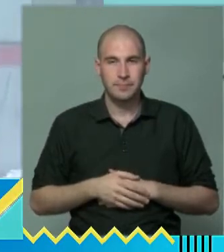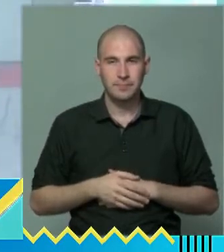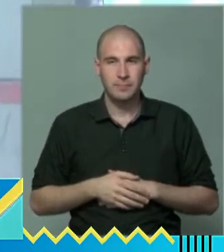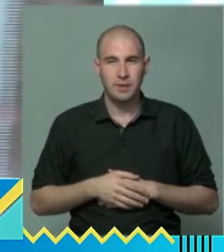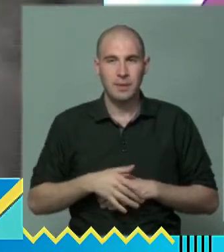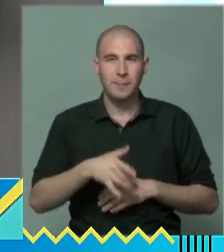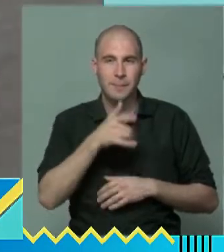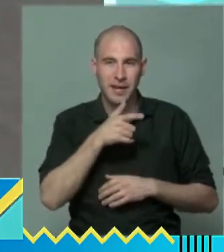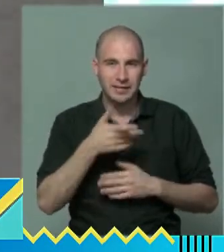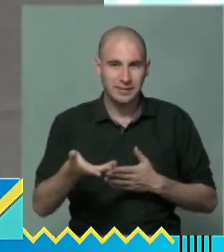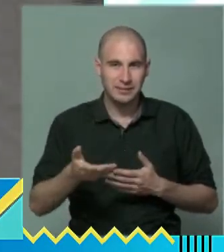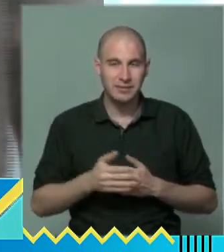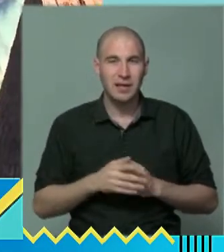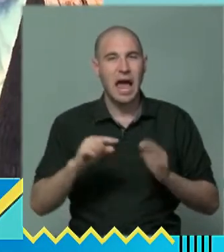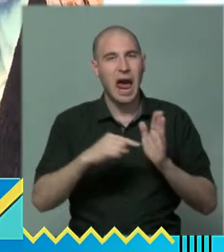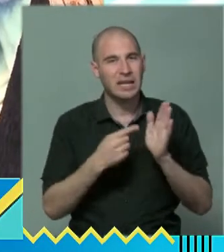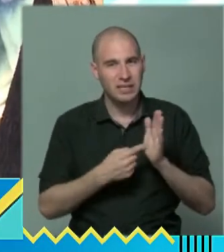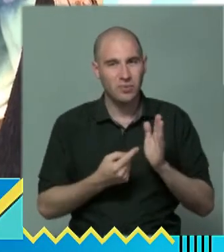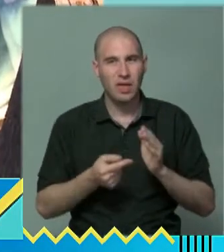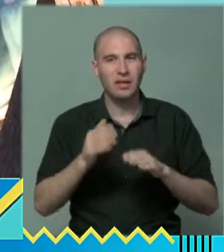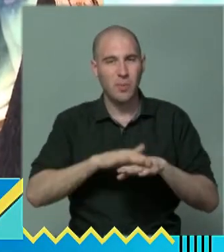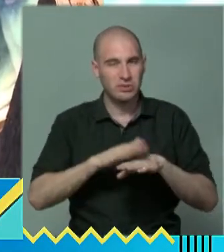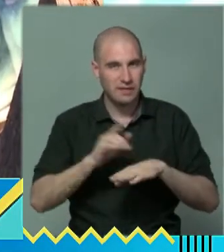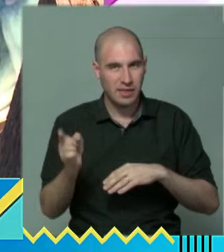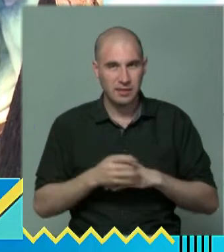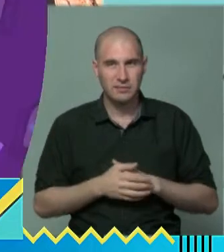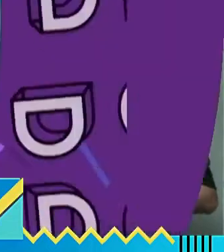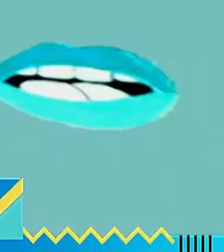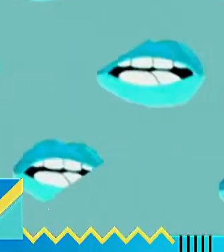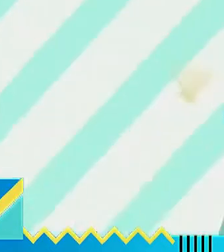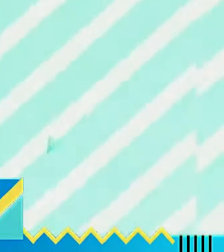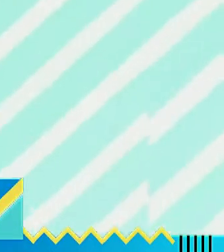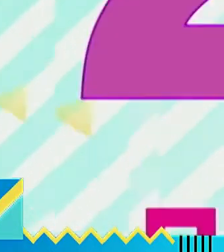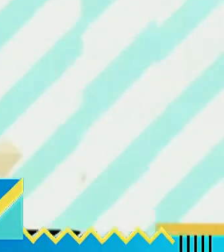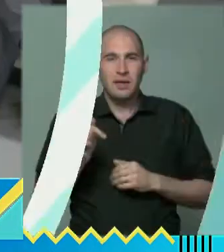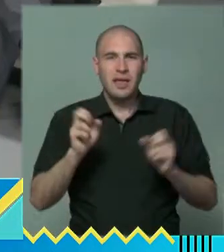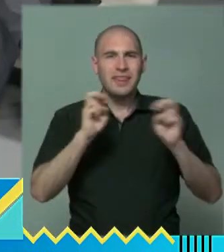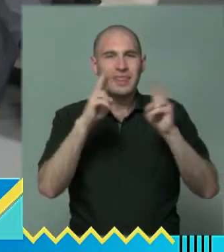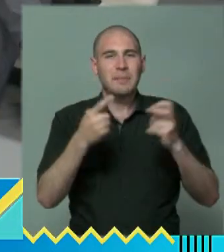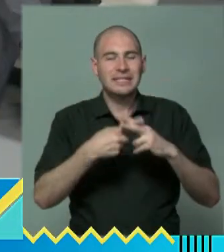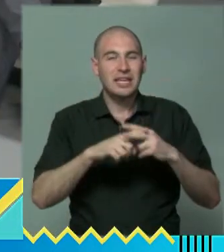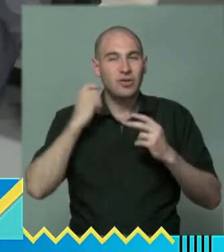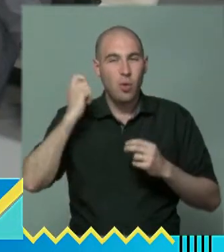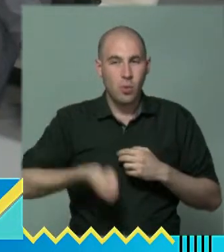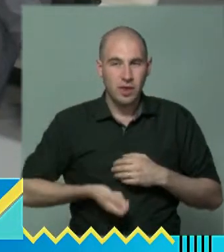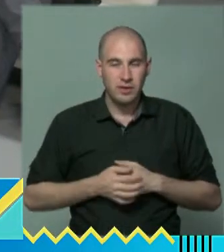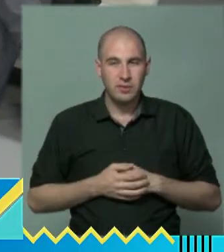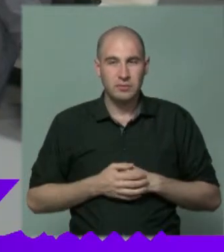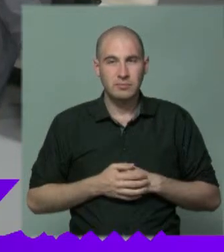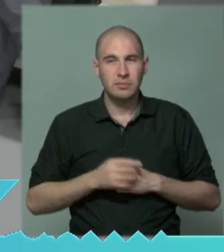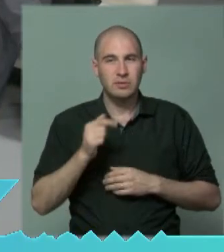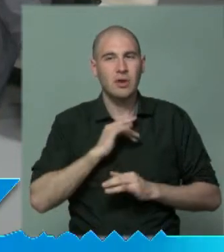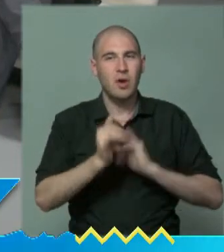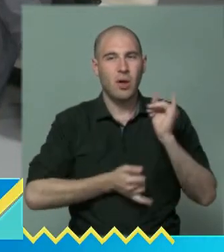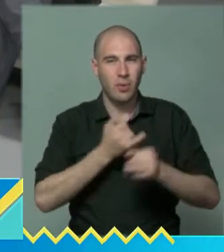está como, bueno, tiene un artículo ahí de la competencia. El tema es un tema bastante técnico, jurídico, lo voy a tratar de